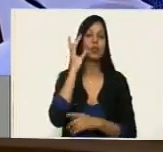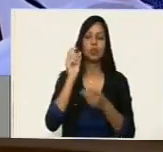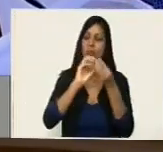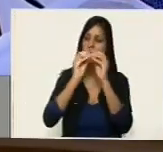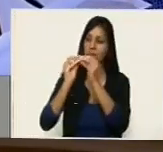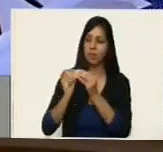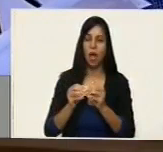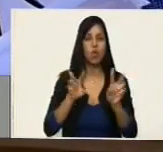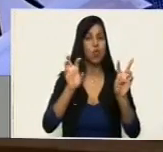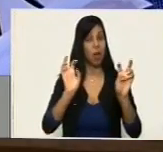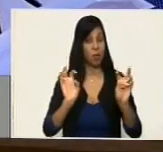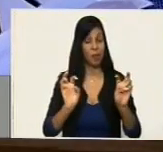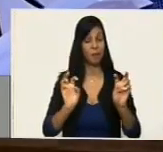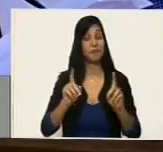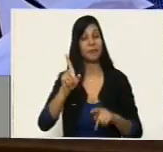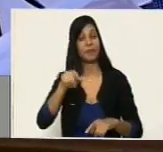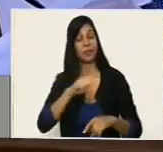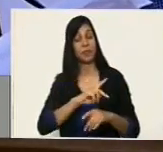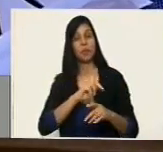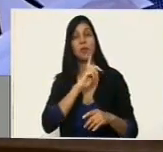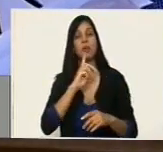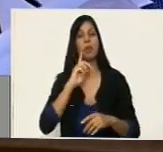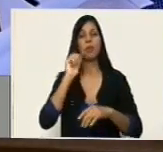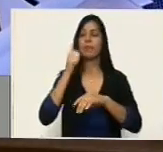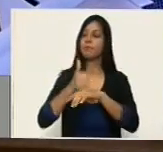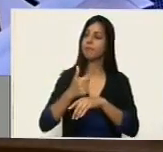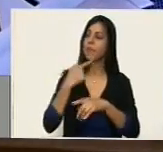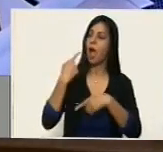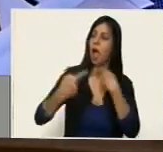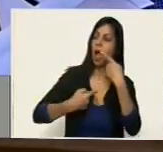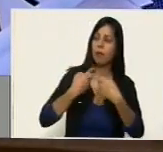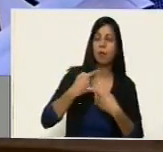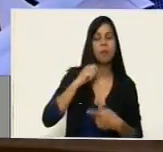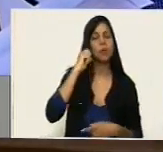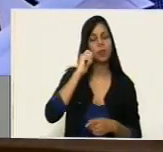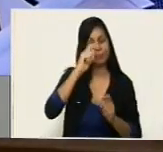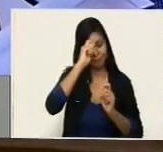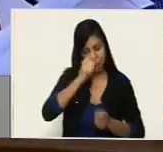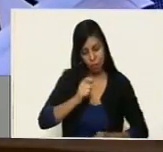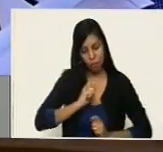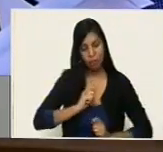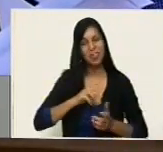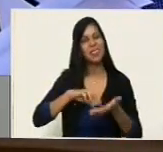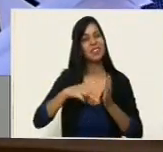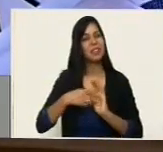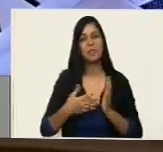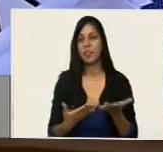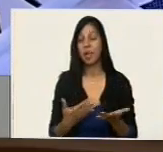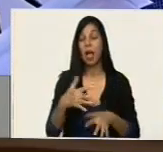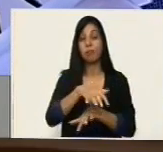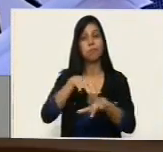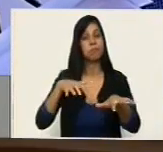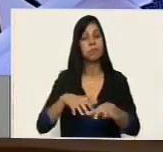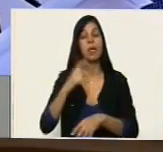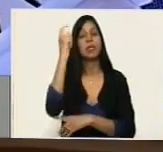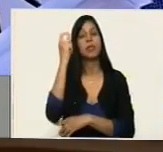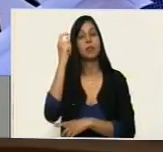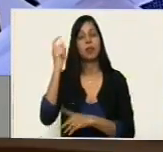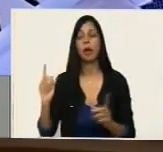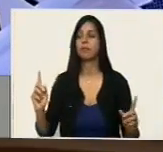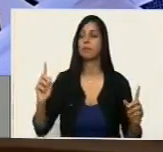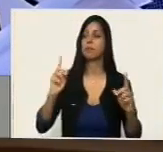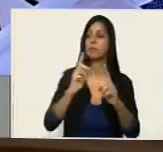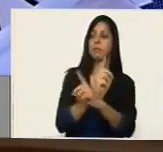referéndum. Es por ello que en nombre de la Junta Directiva expresó el honor de lo que significa para el Pleno Constituyente la sustitución